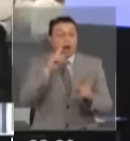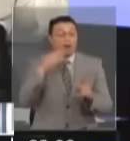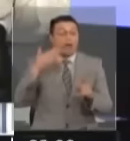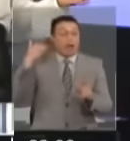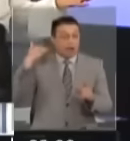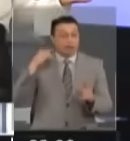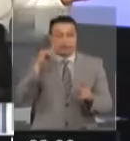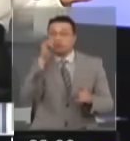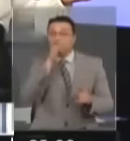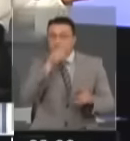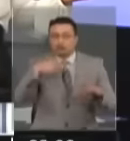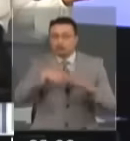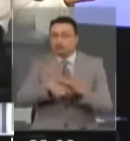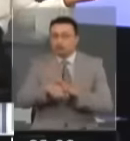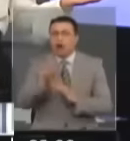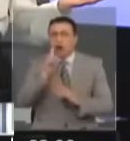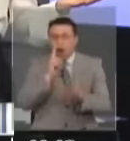habido corrupción?